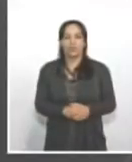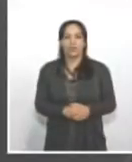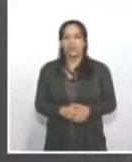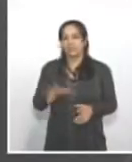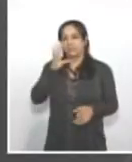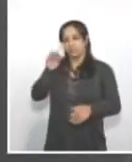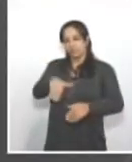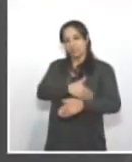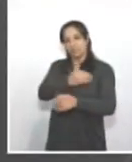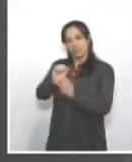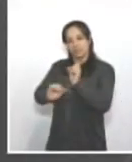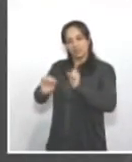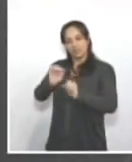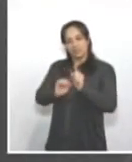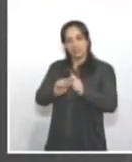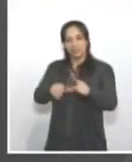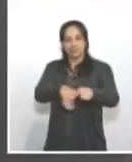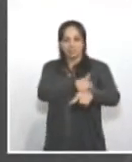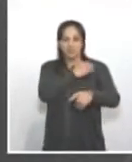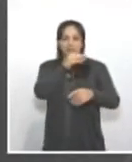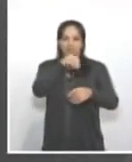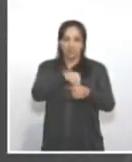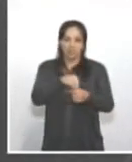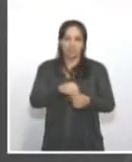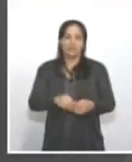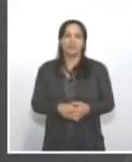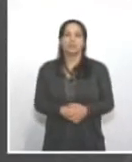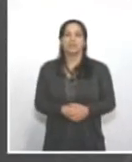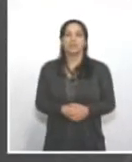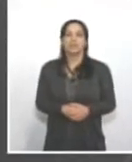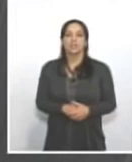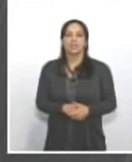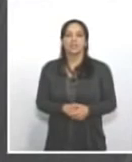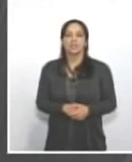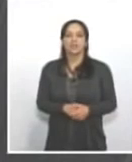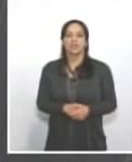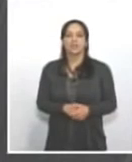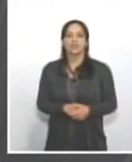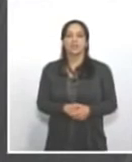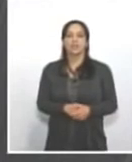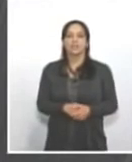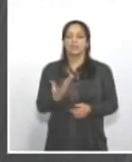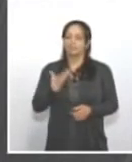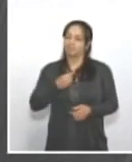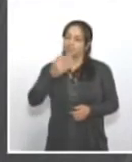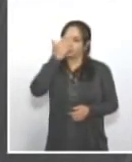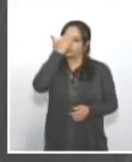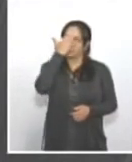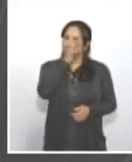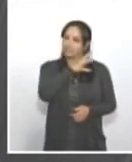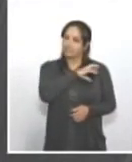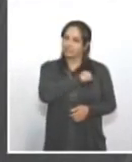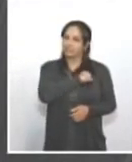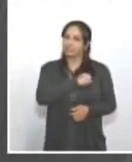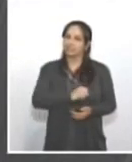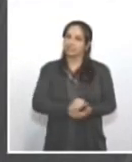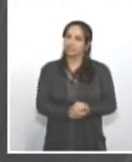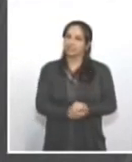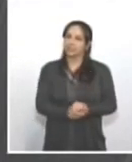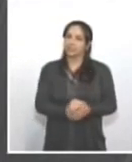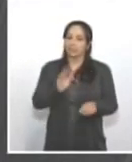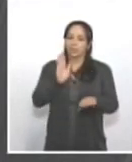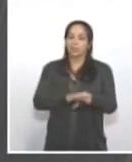señor ministro de la Defensa, señor ministro del Interior, que desafortunadamente,